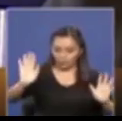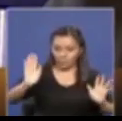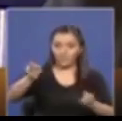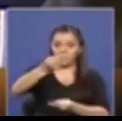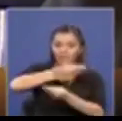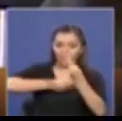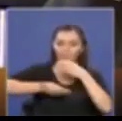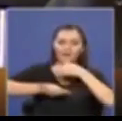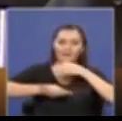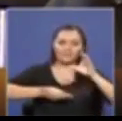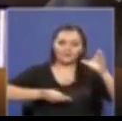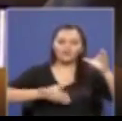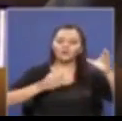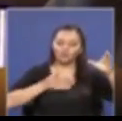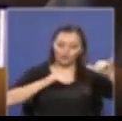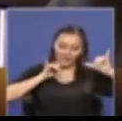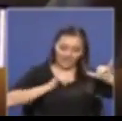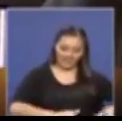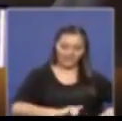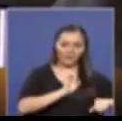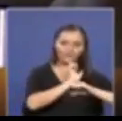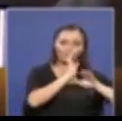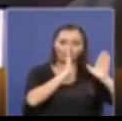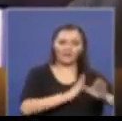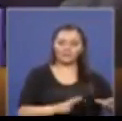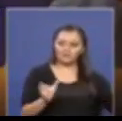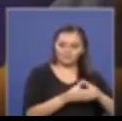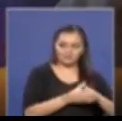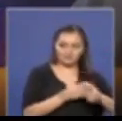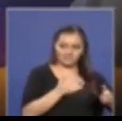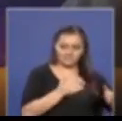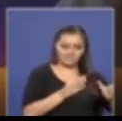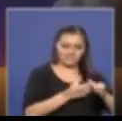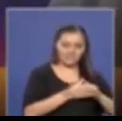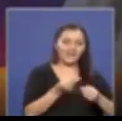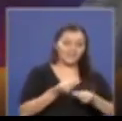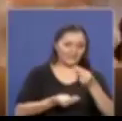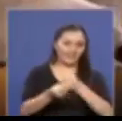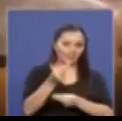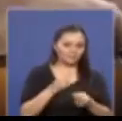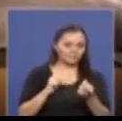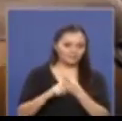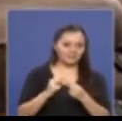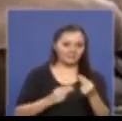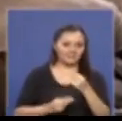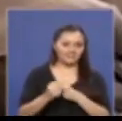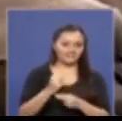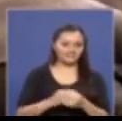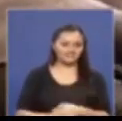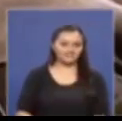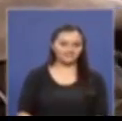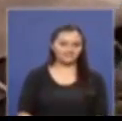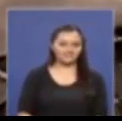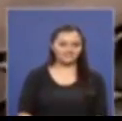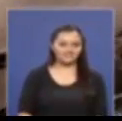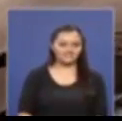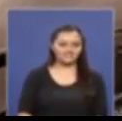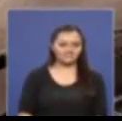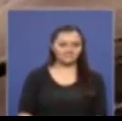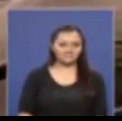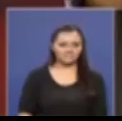nuestros cantantes chilenos y nos quedamos con los médicos ecuatorianos. Estamos negociando al respecto, no se preocupe.